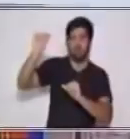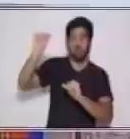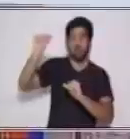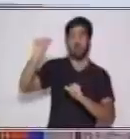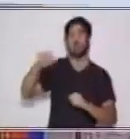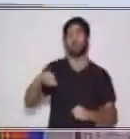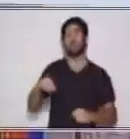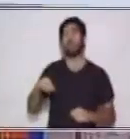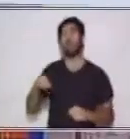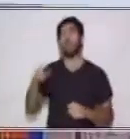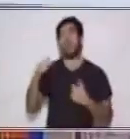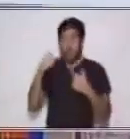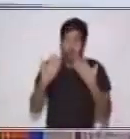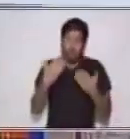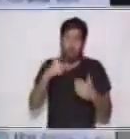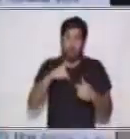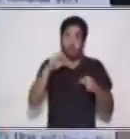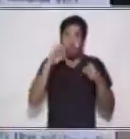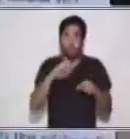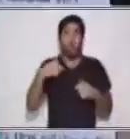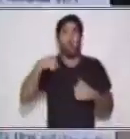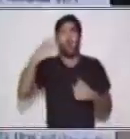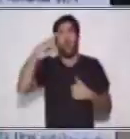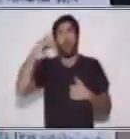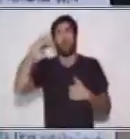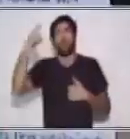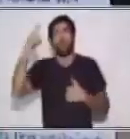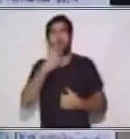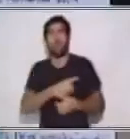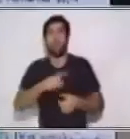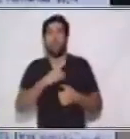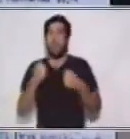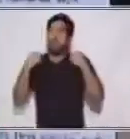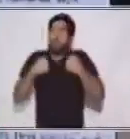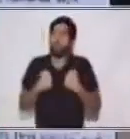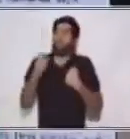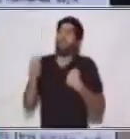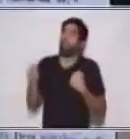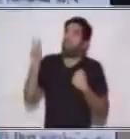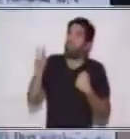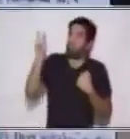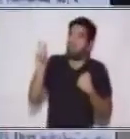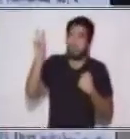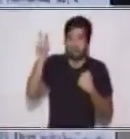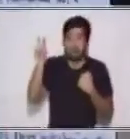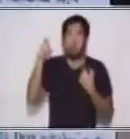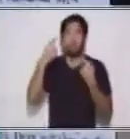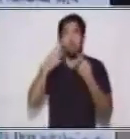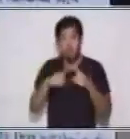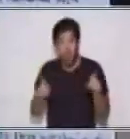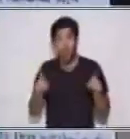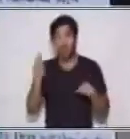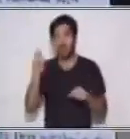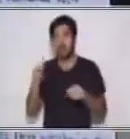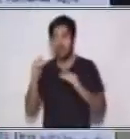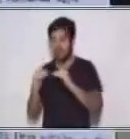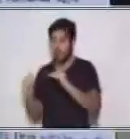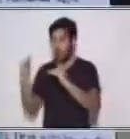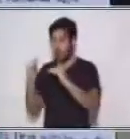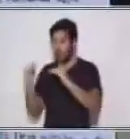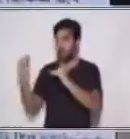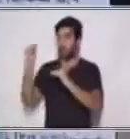este debe ser el máximo sueño de todo escalador. Fernando tiene que subir en varias etapas. A